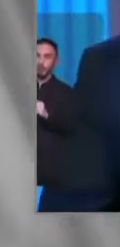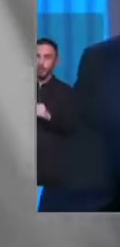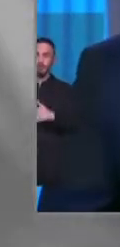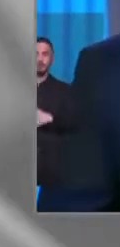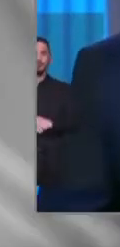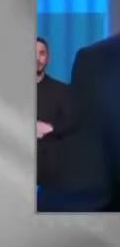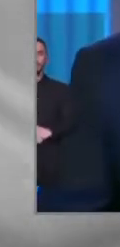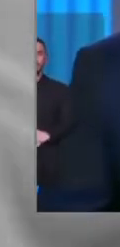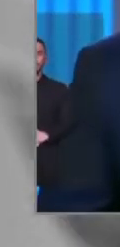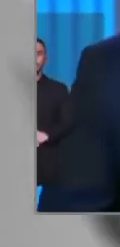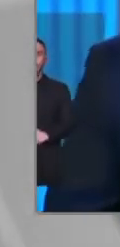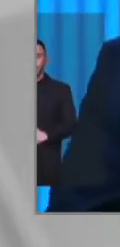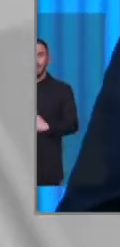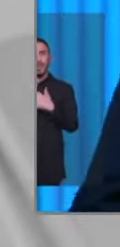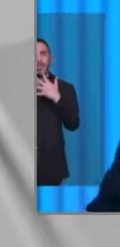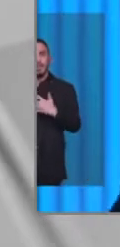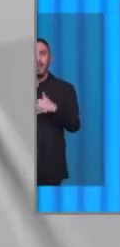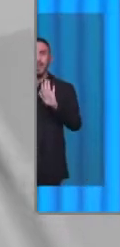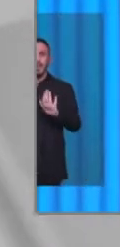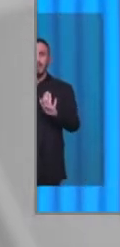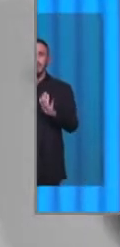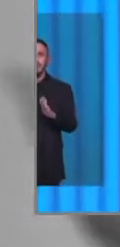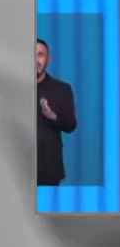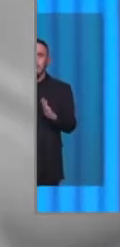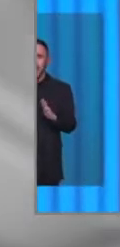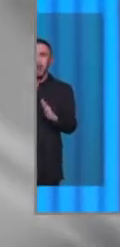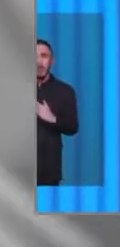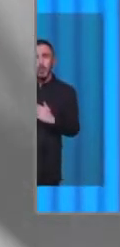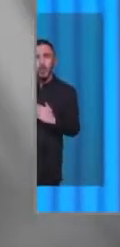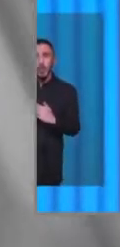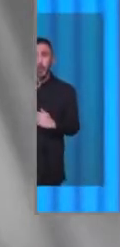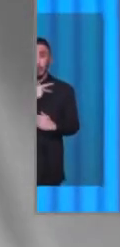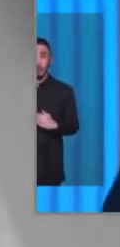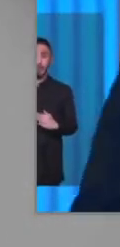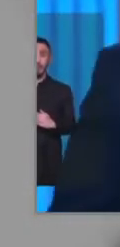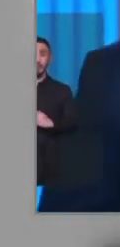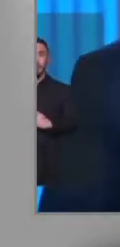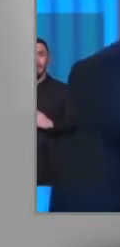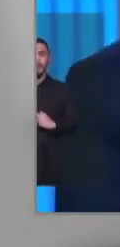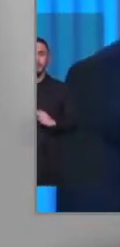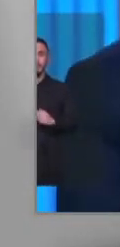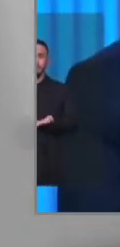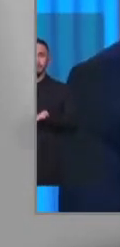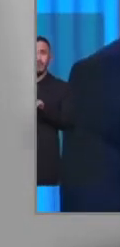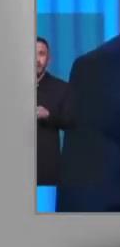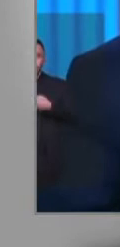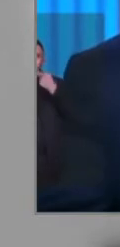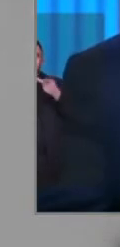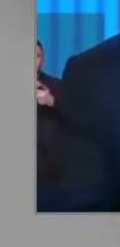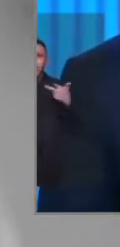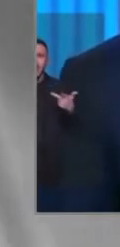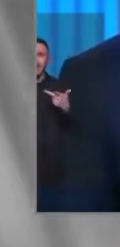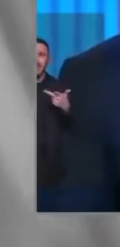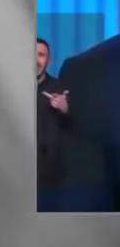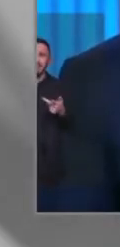la elección en la segunda el segundo turno que llamamos las personas que votarían estos